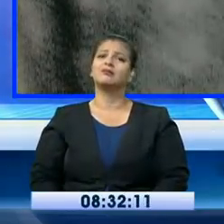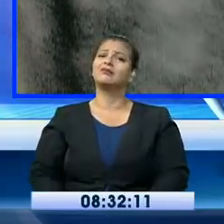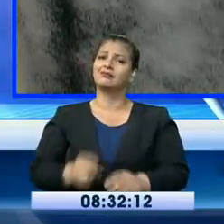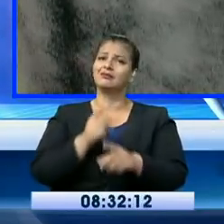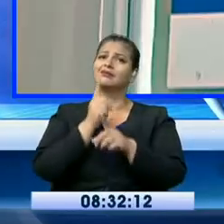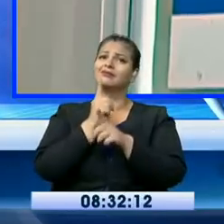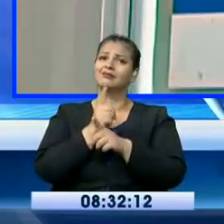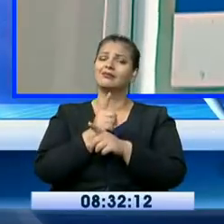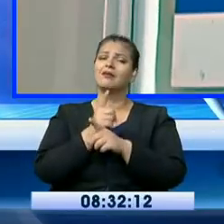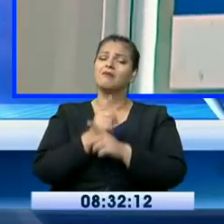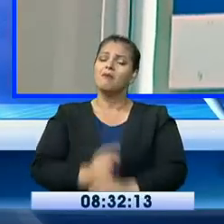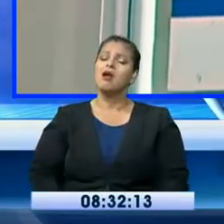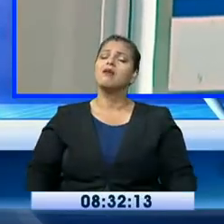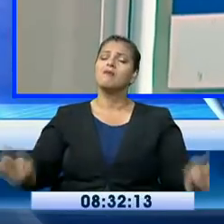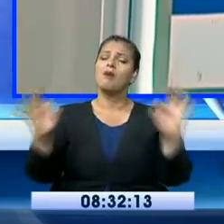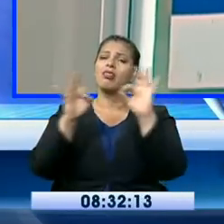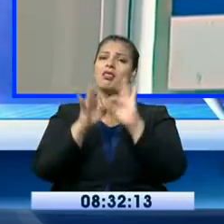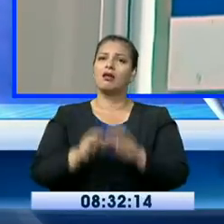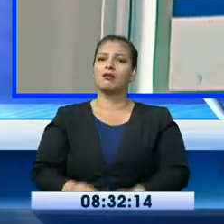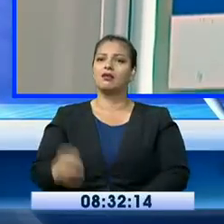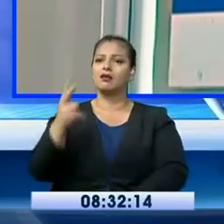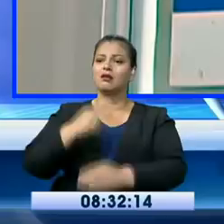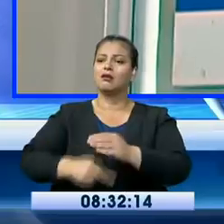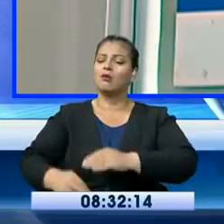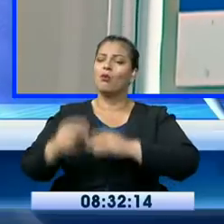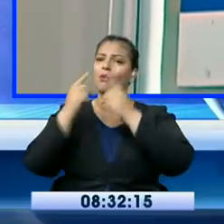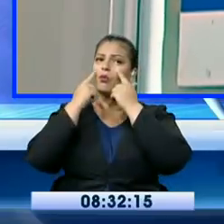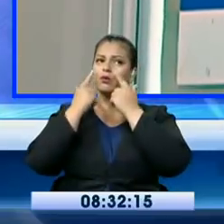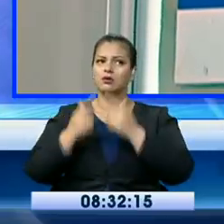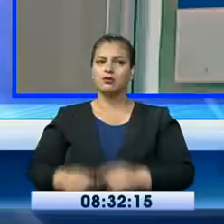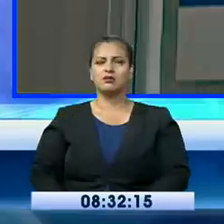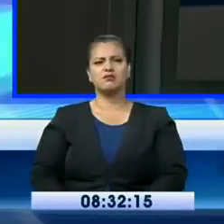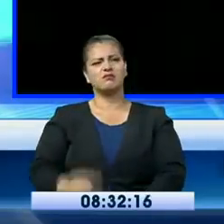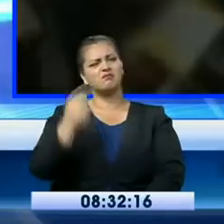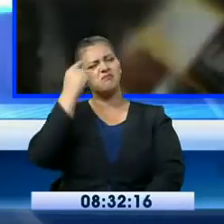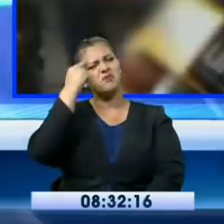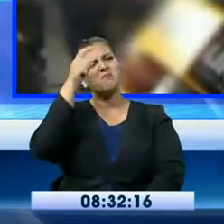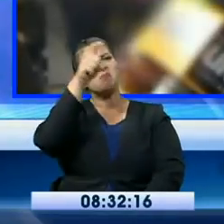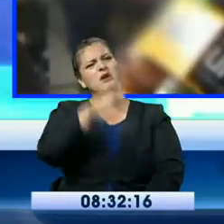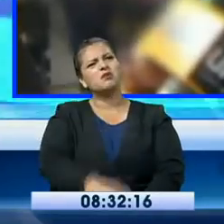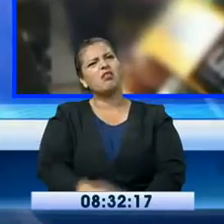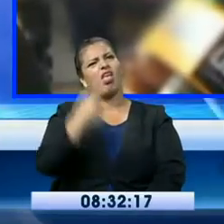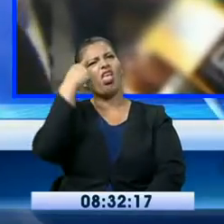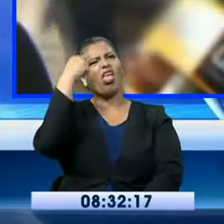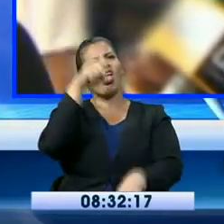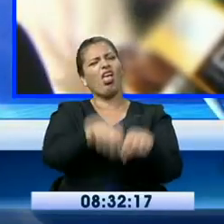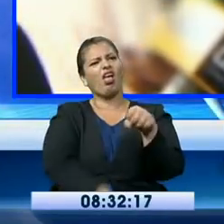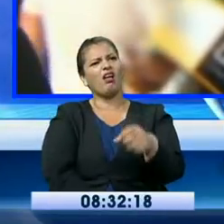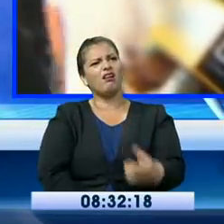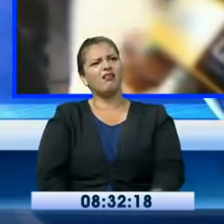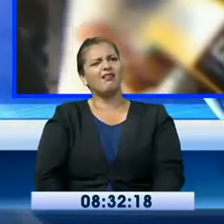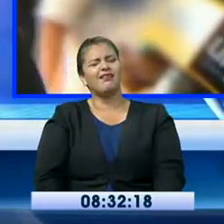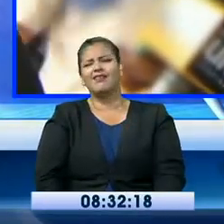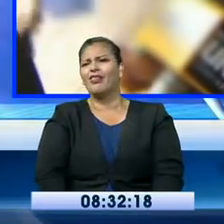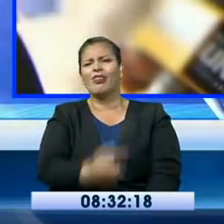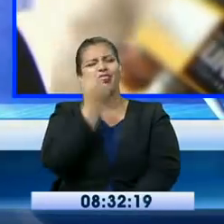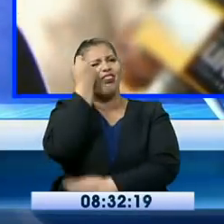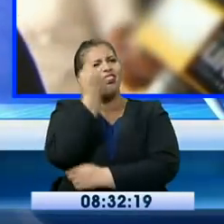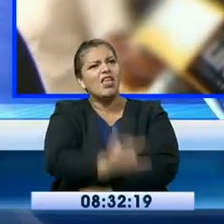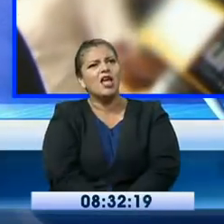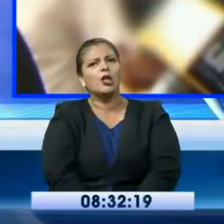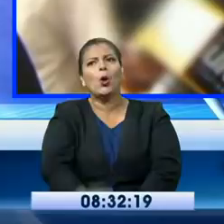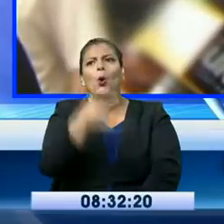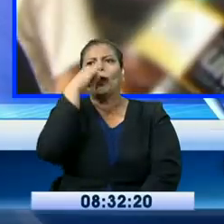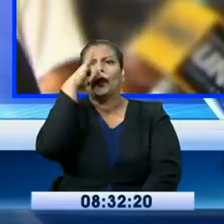miserables yo no le encuentro y nunca le encontraremos pero que jamás le podré encontrar una justificación a que un